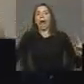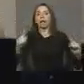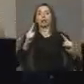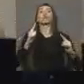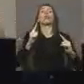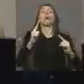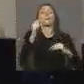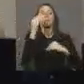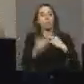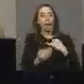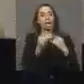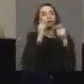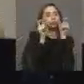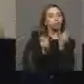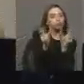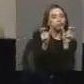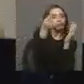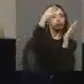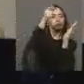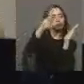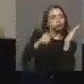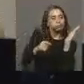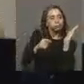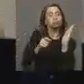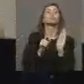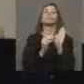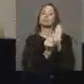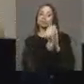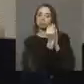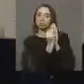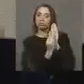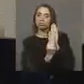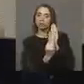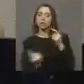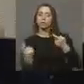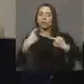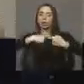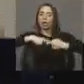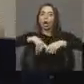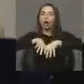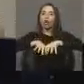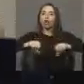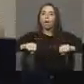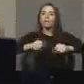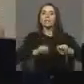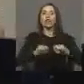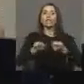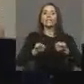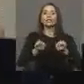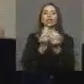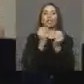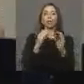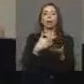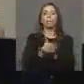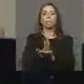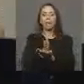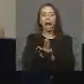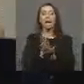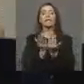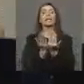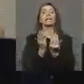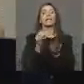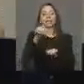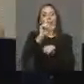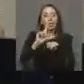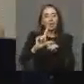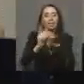medibles y controlables. En efecto, se considerarán los convenios de gestión educacional, plan estratégico local de educación pública